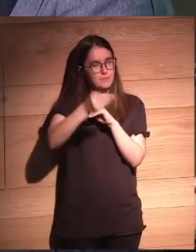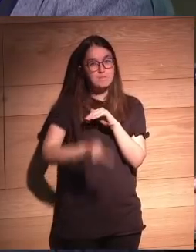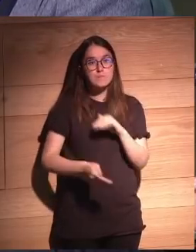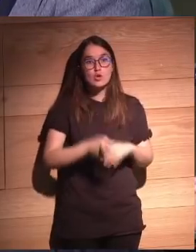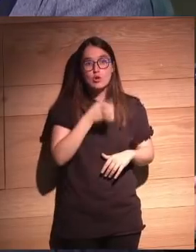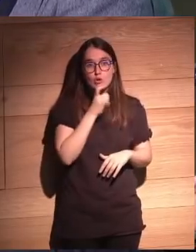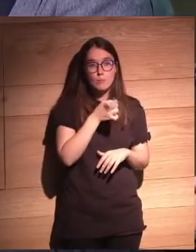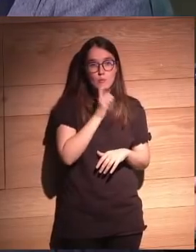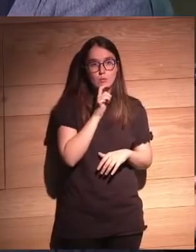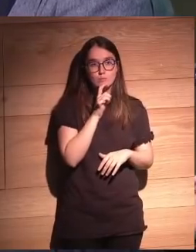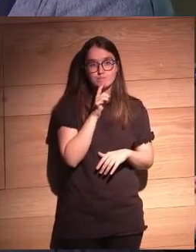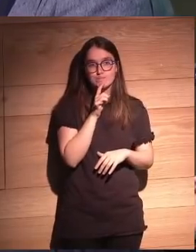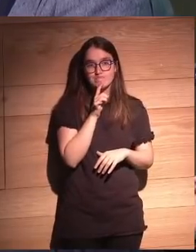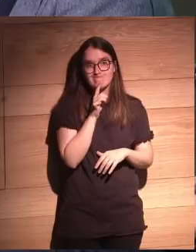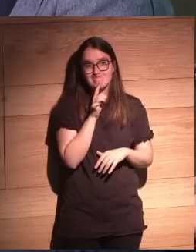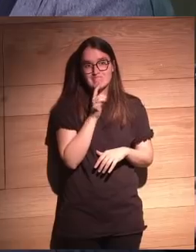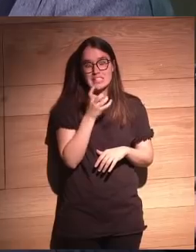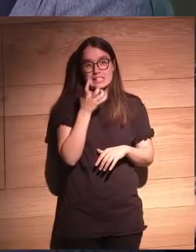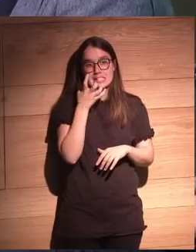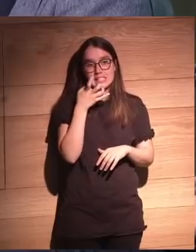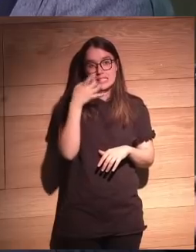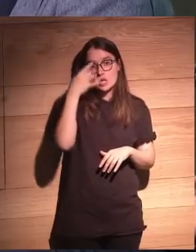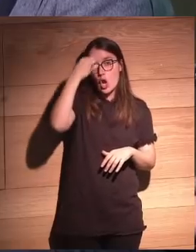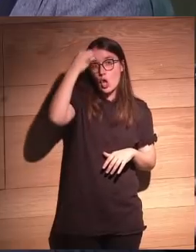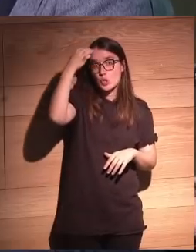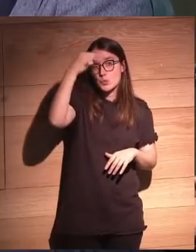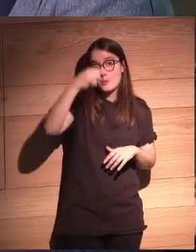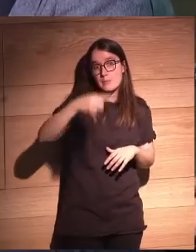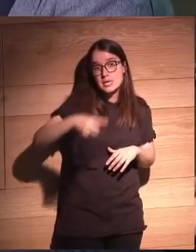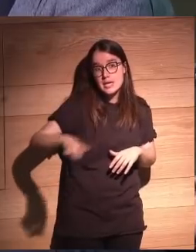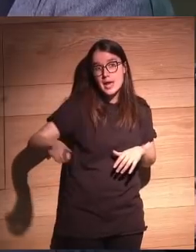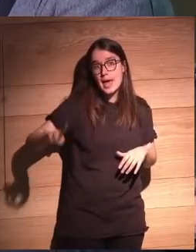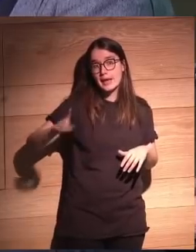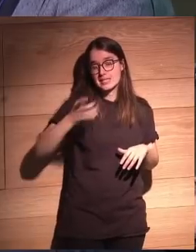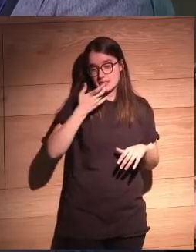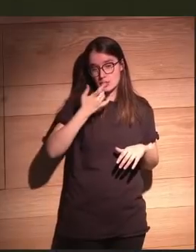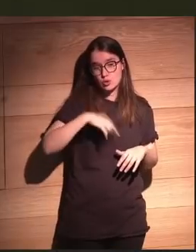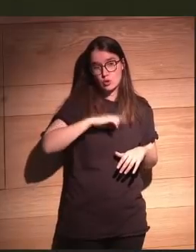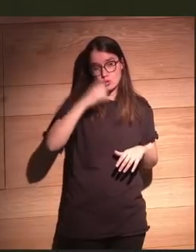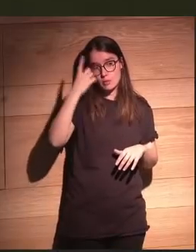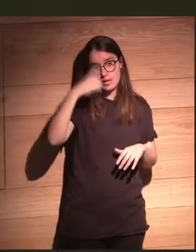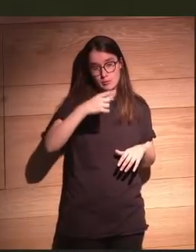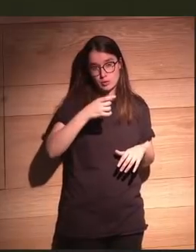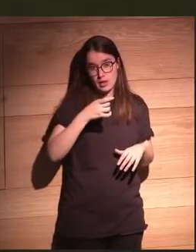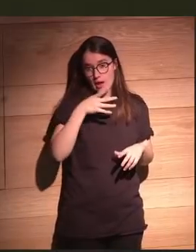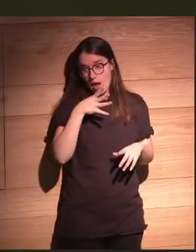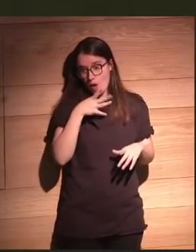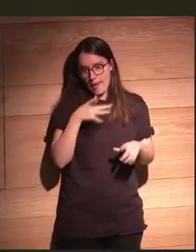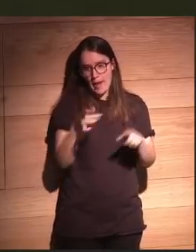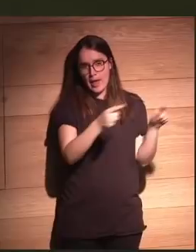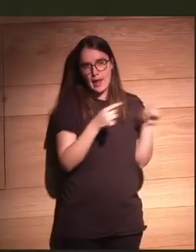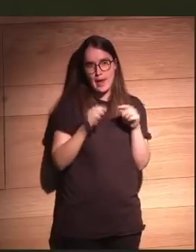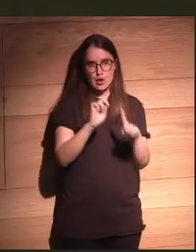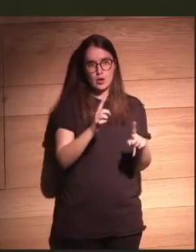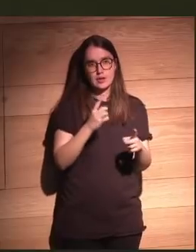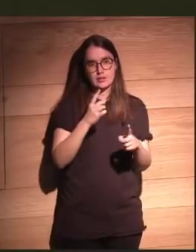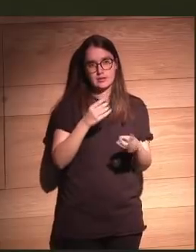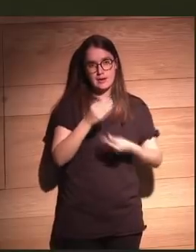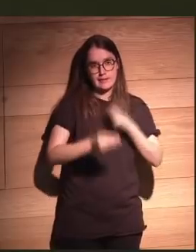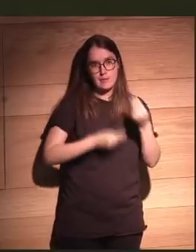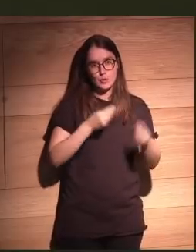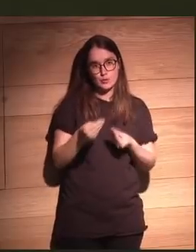¿Cómo hacerlo? Pues la verdad es que si lo supiéramos, yo creo que no estaríamos aquí hablando con vosotros, sino que lo